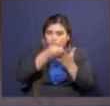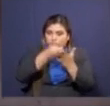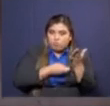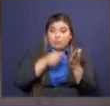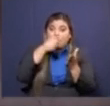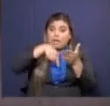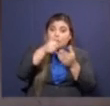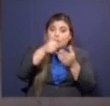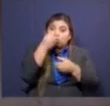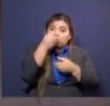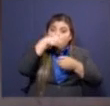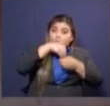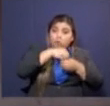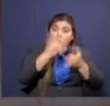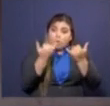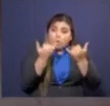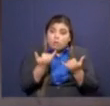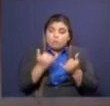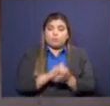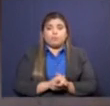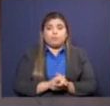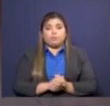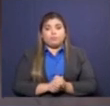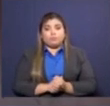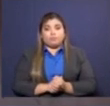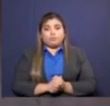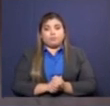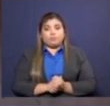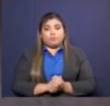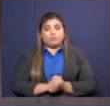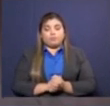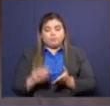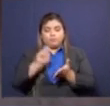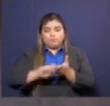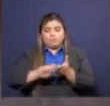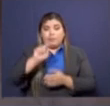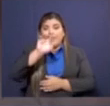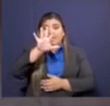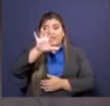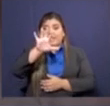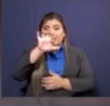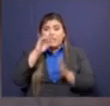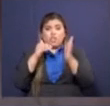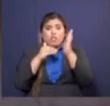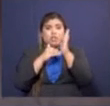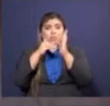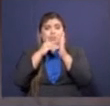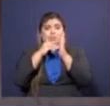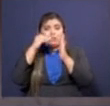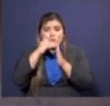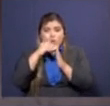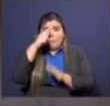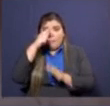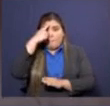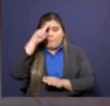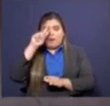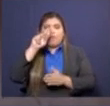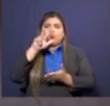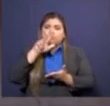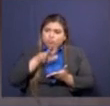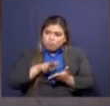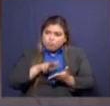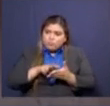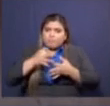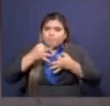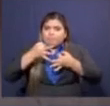fondos, en esta fase, se destinarán 500 millones para garantizar la